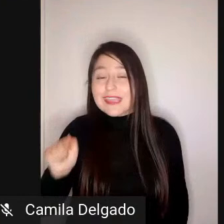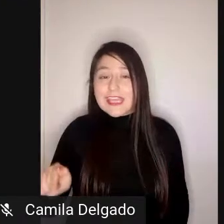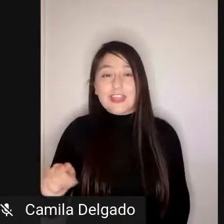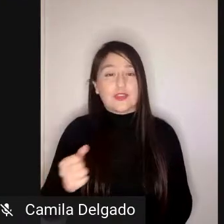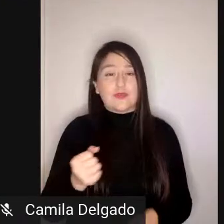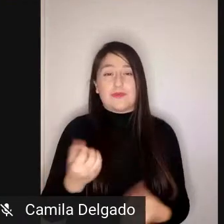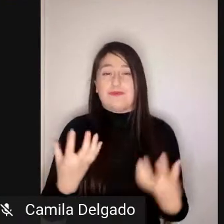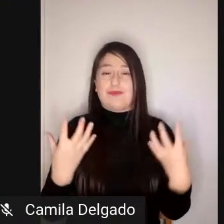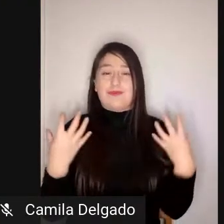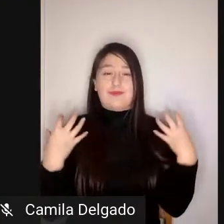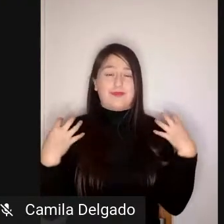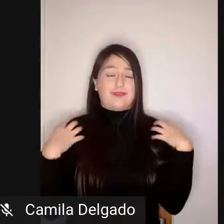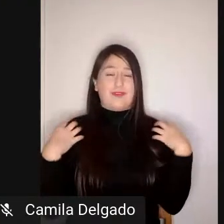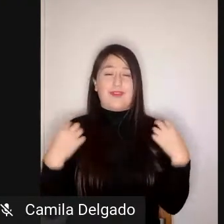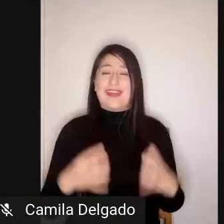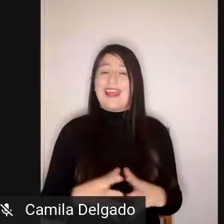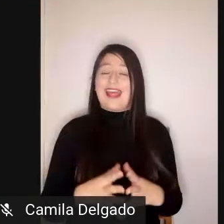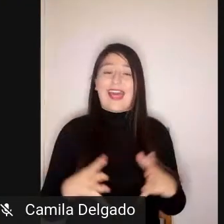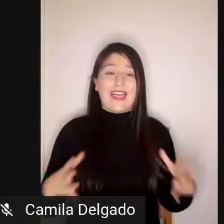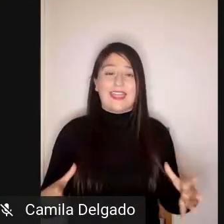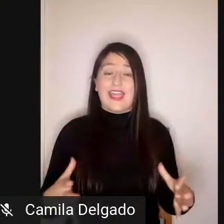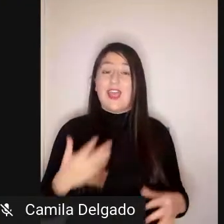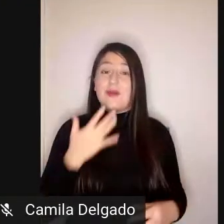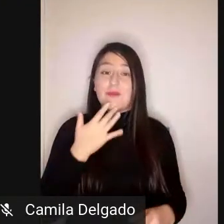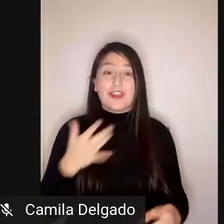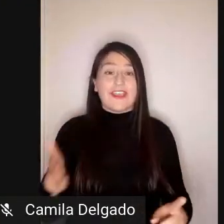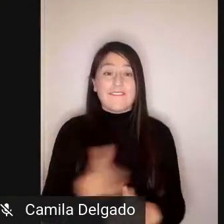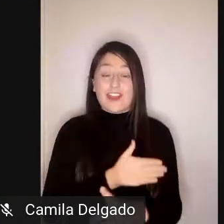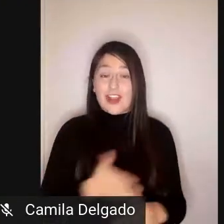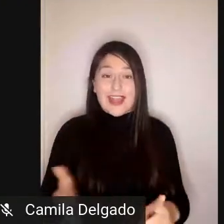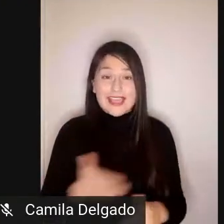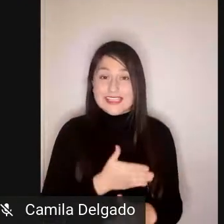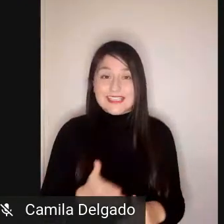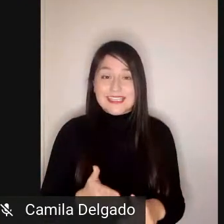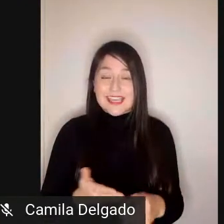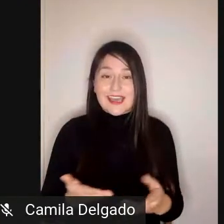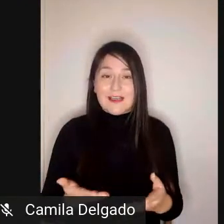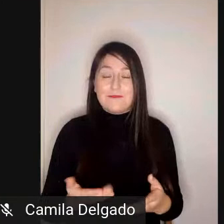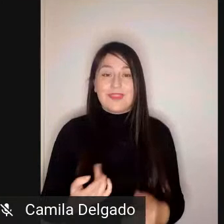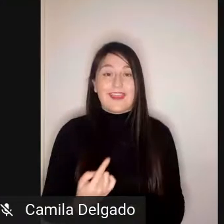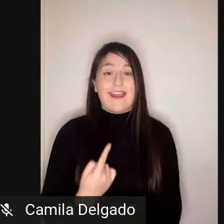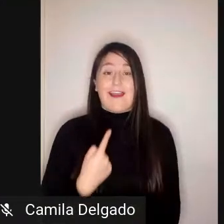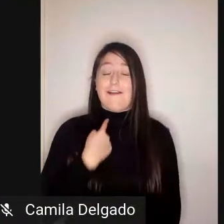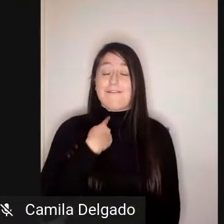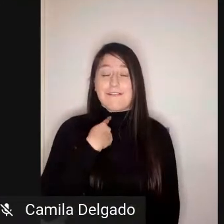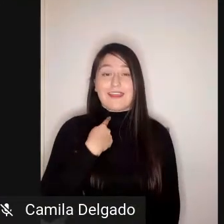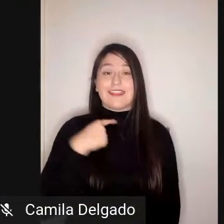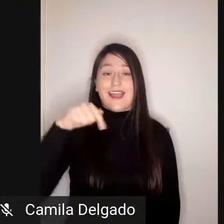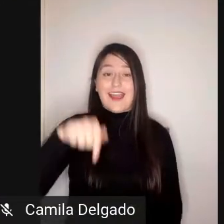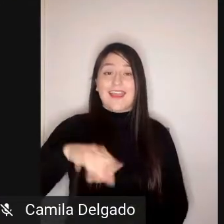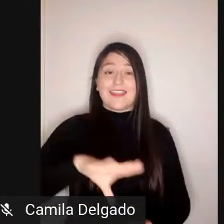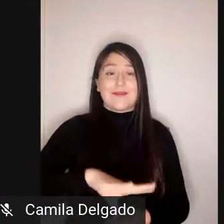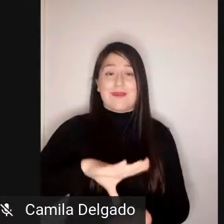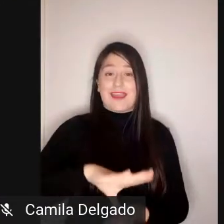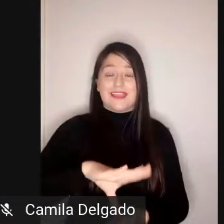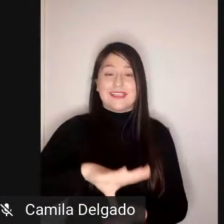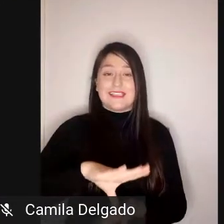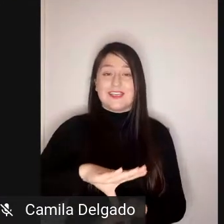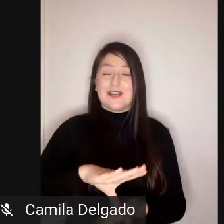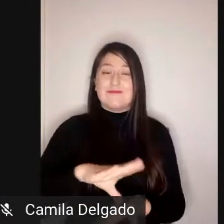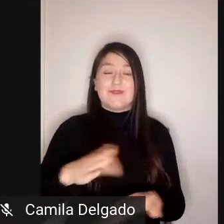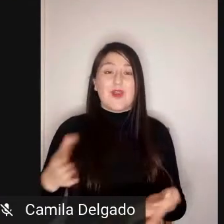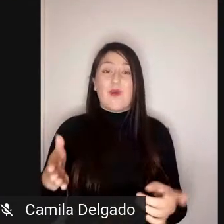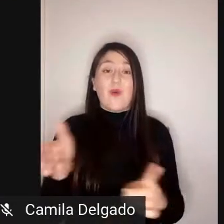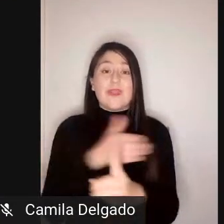porque la violencia que ha generado esto afecta de tal manera a este país que es una violencia que están viviéndola